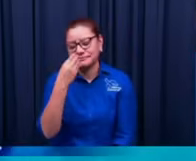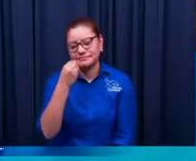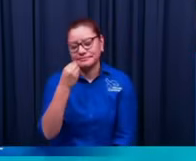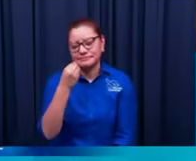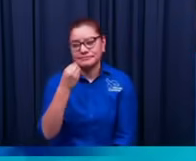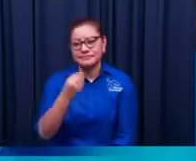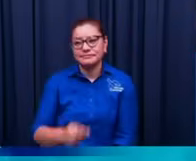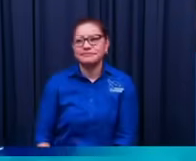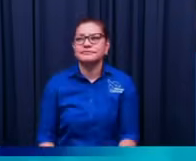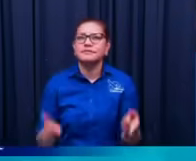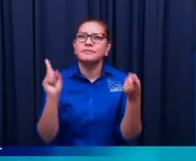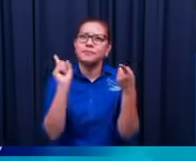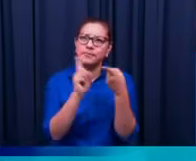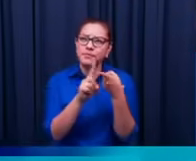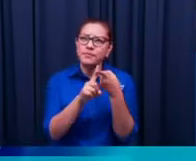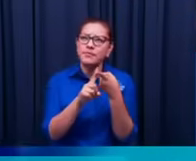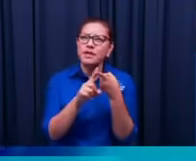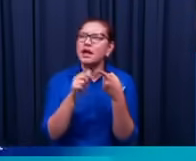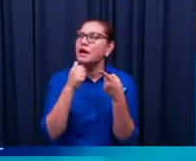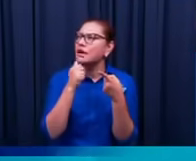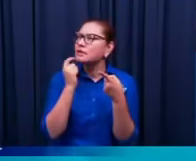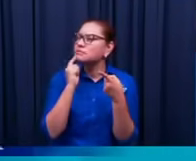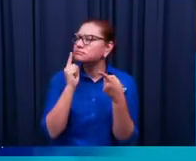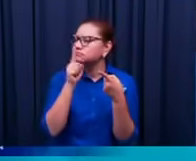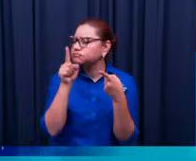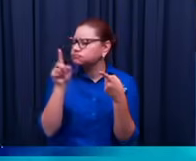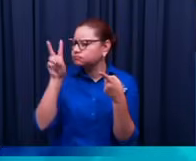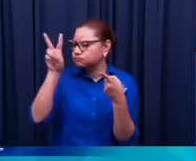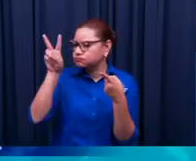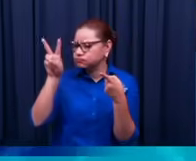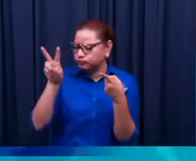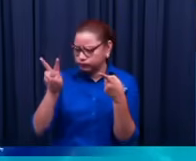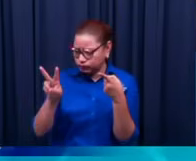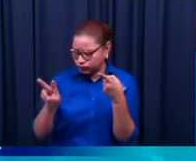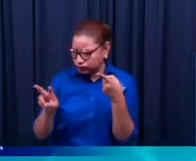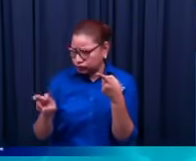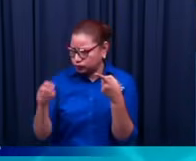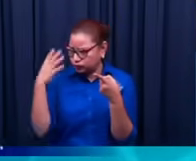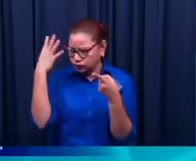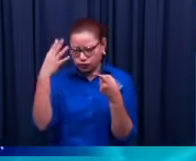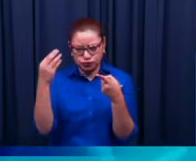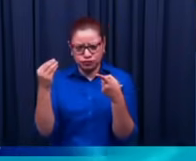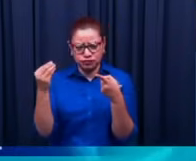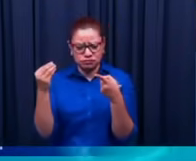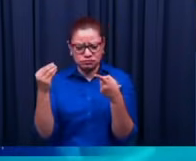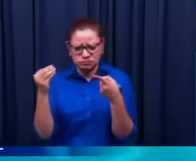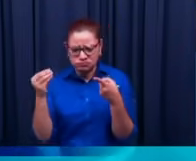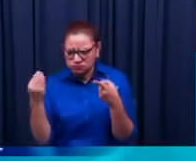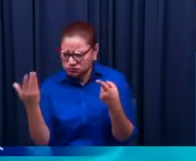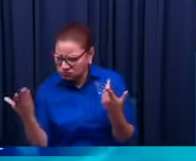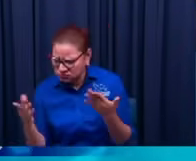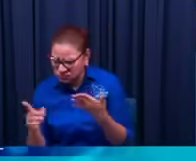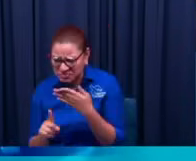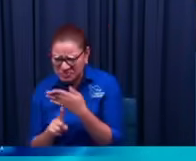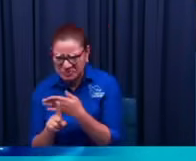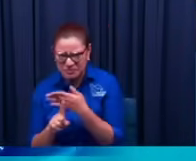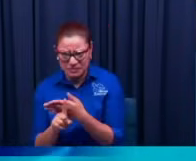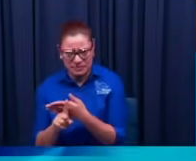como le repito, podría ser el discernimiento de espíritus. Discernimiento, póngale que usted tiene un problema, vamos,